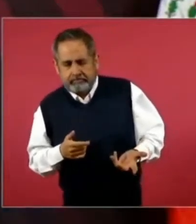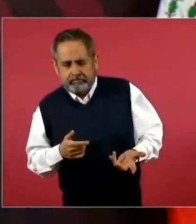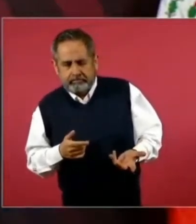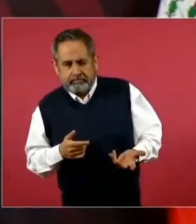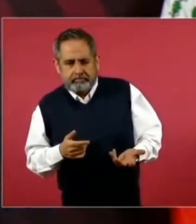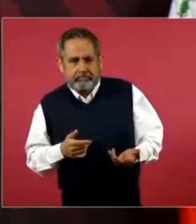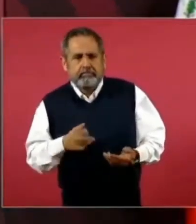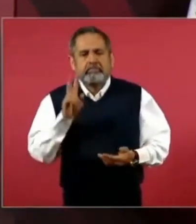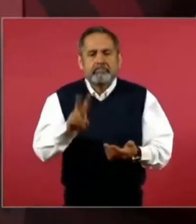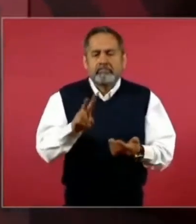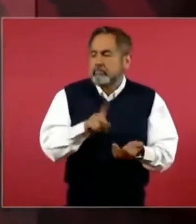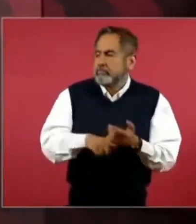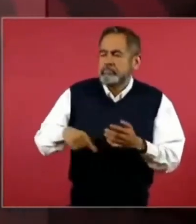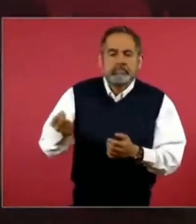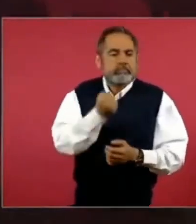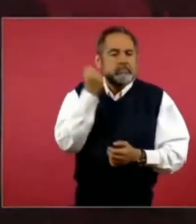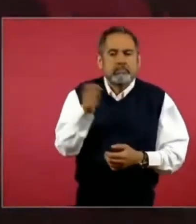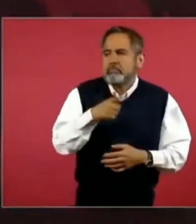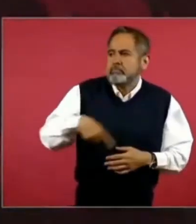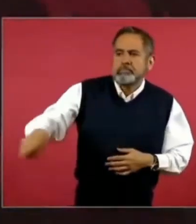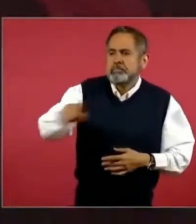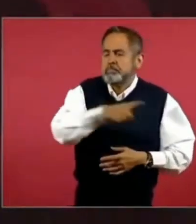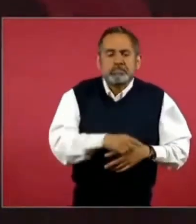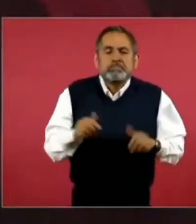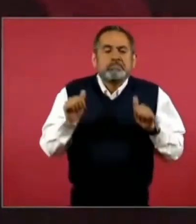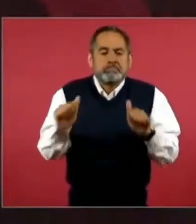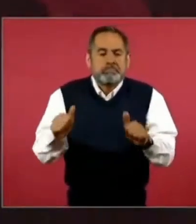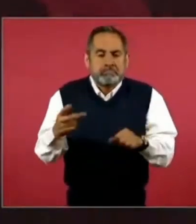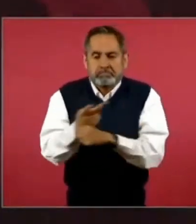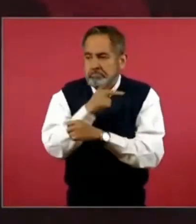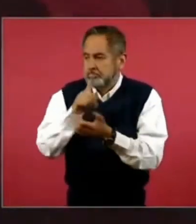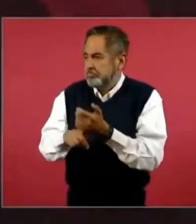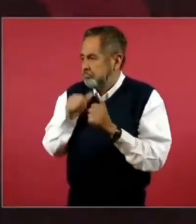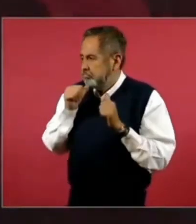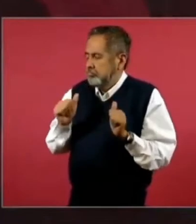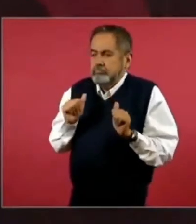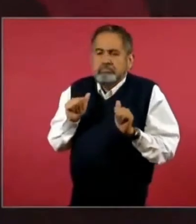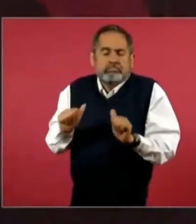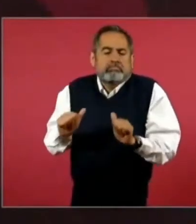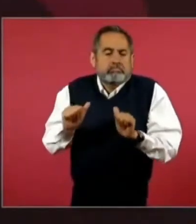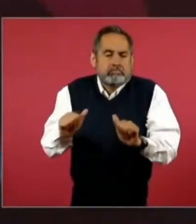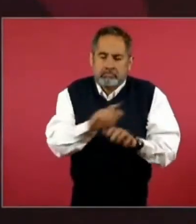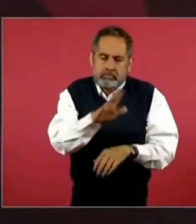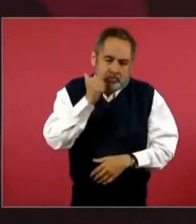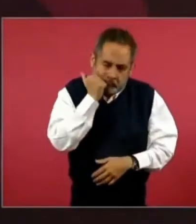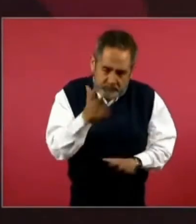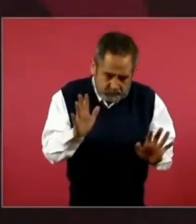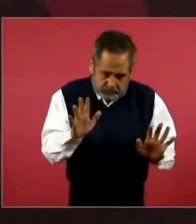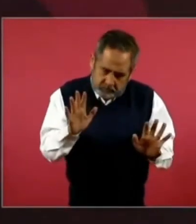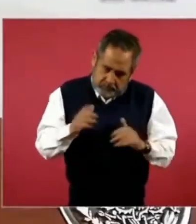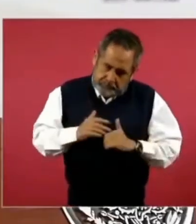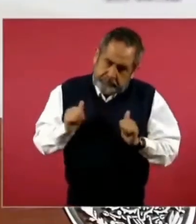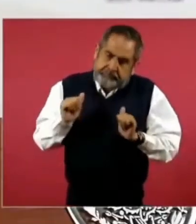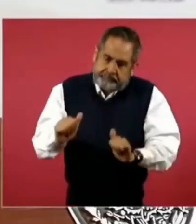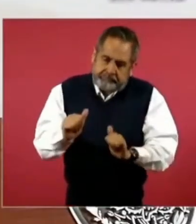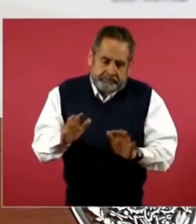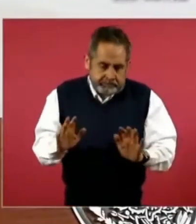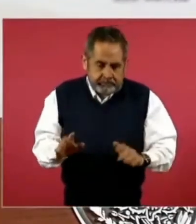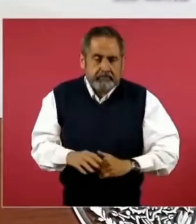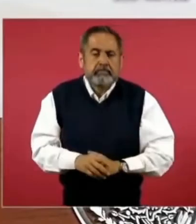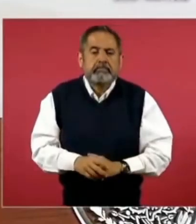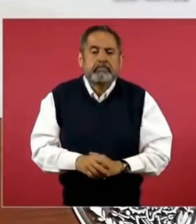nosotros afortunadamente no nos ha pasado eso y no queremos que nos suceda.